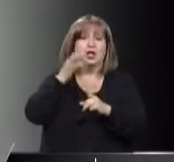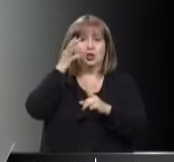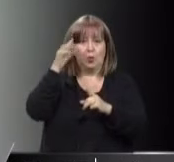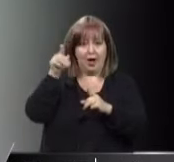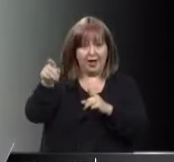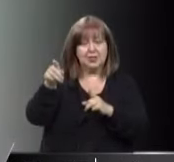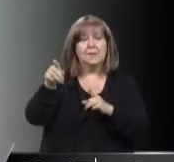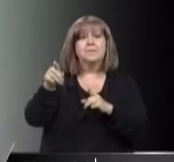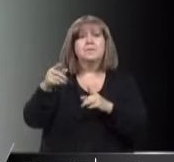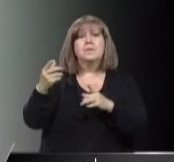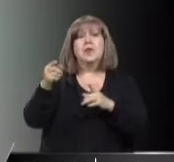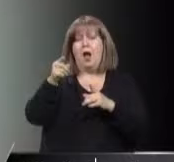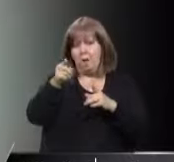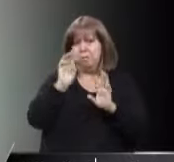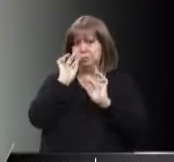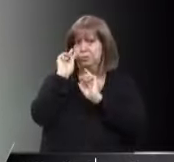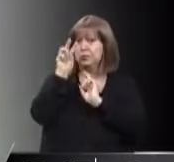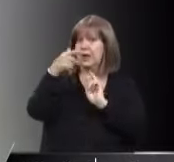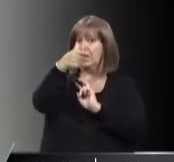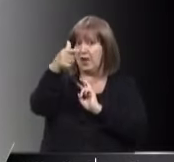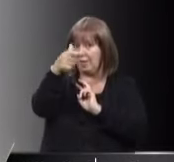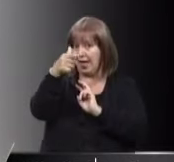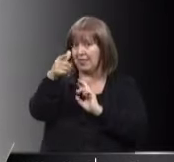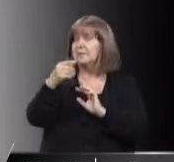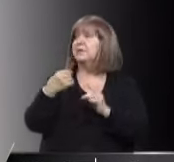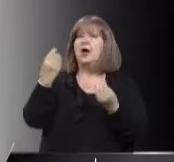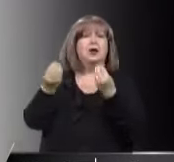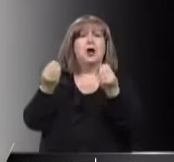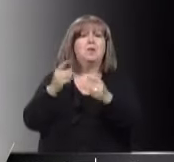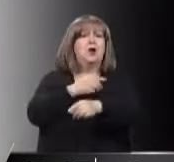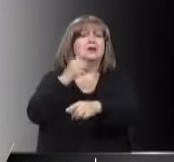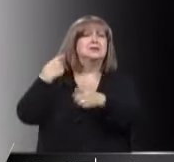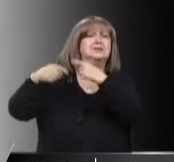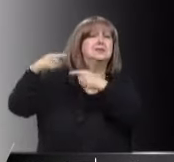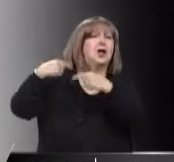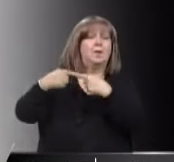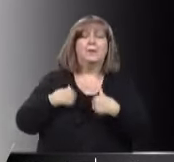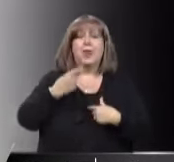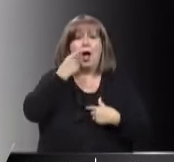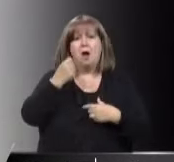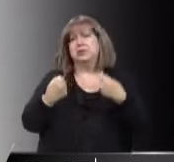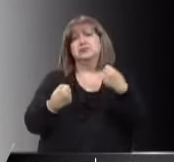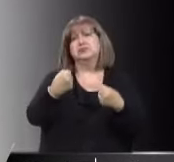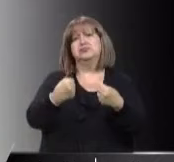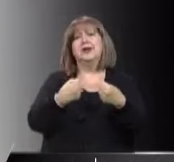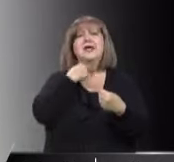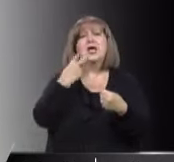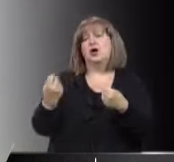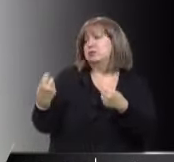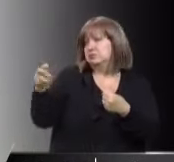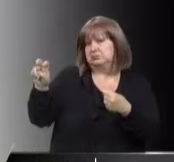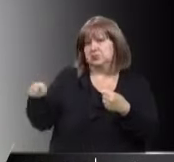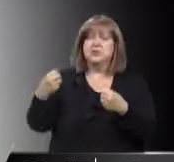imágenes son elocuentes ahí las estamos visualizando Cómo ocurre primero Bueno un hombre iba junto con su hijo